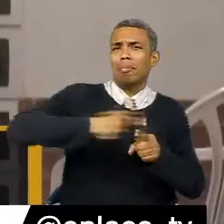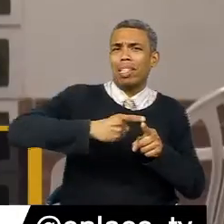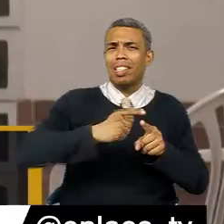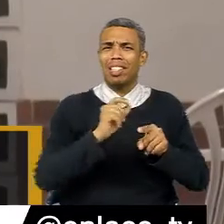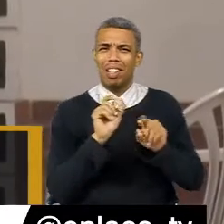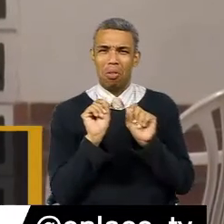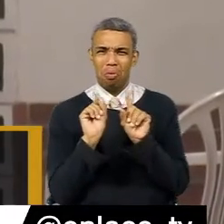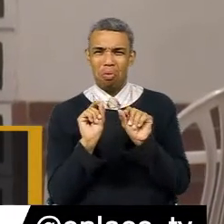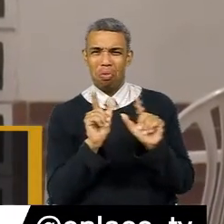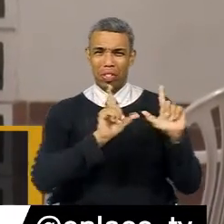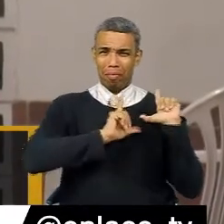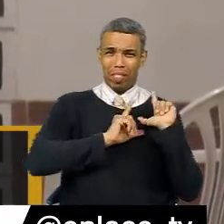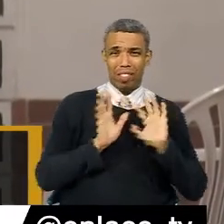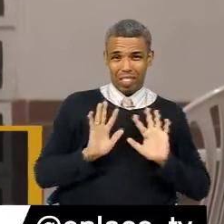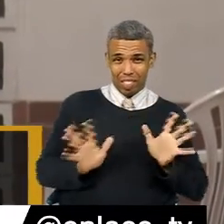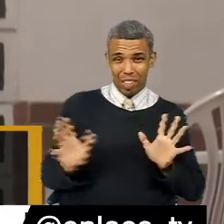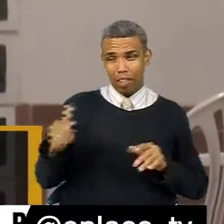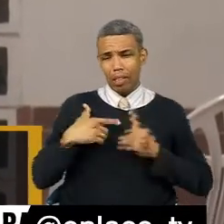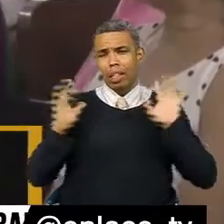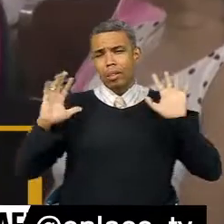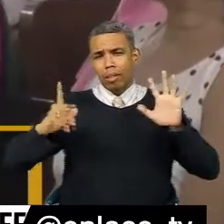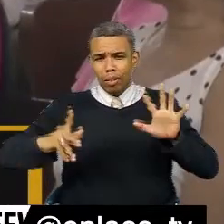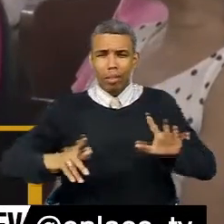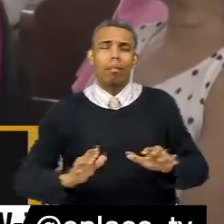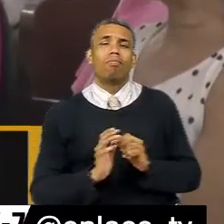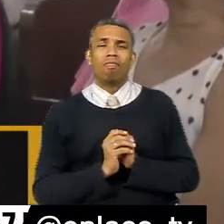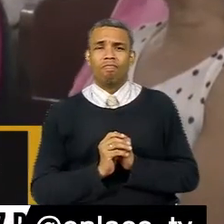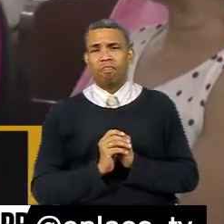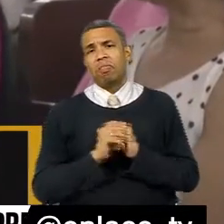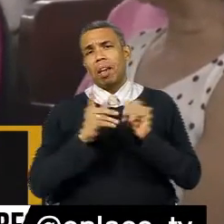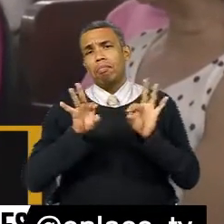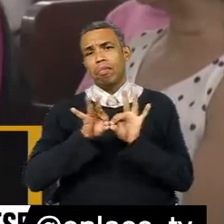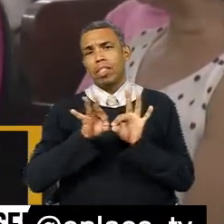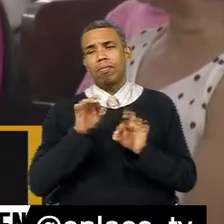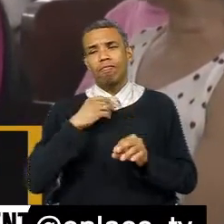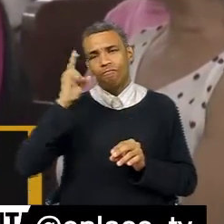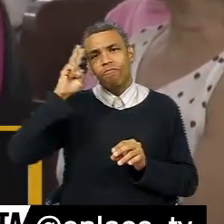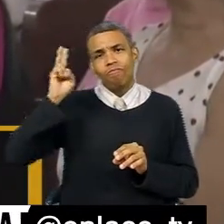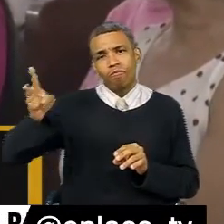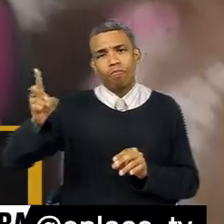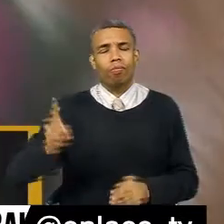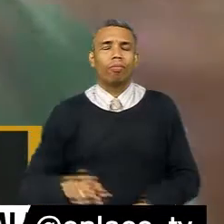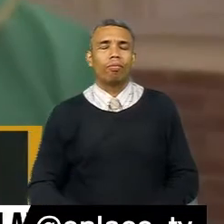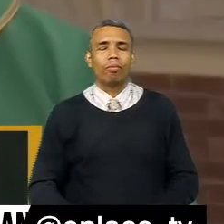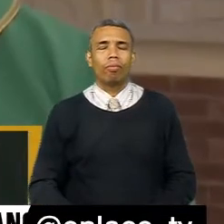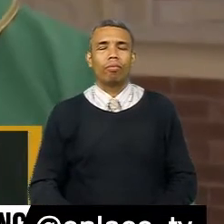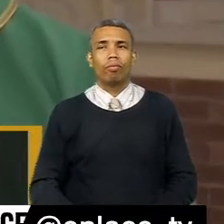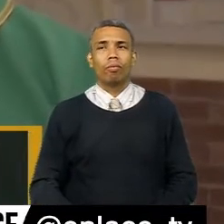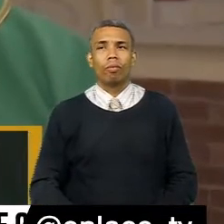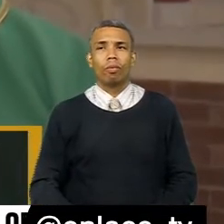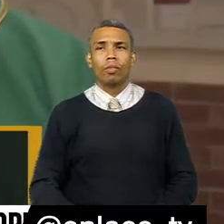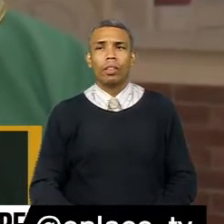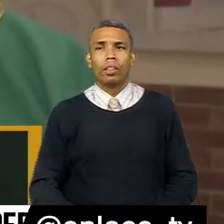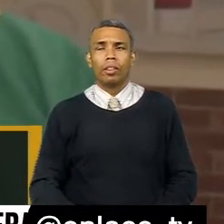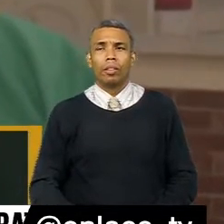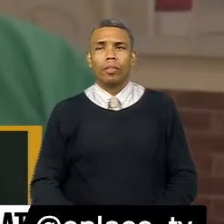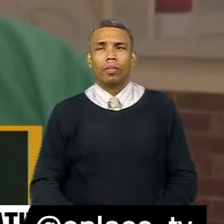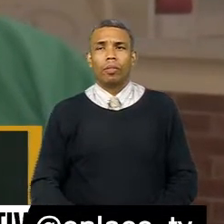fue uno de los líderes del Colegio Seminario San Pedro Claver, participaron del homenaje póstumo. Un balance muy positivo y